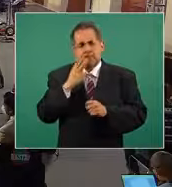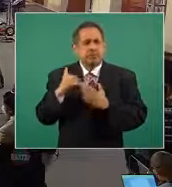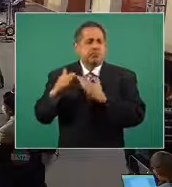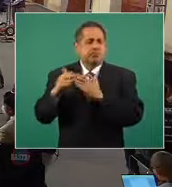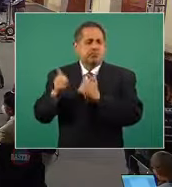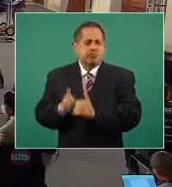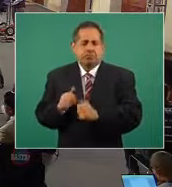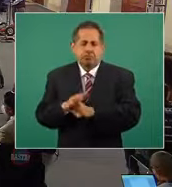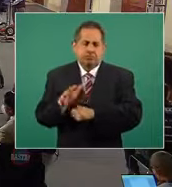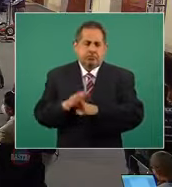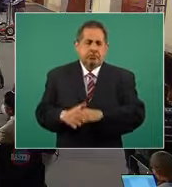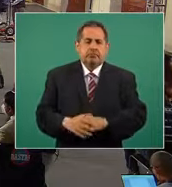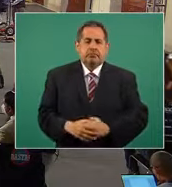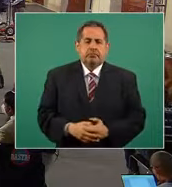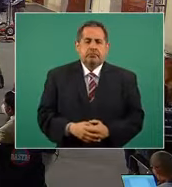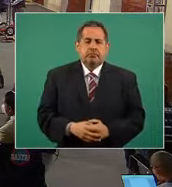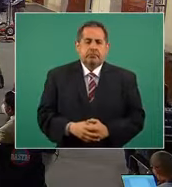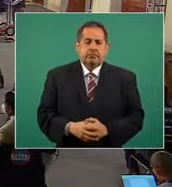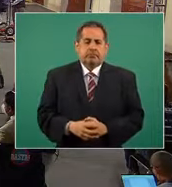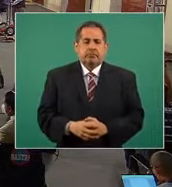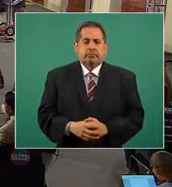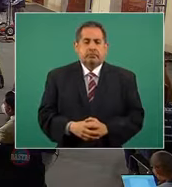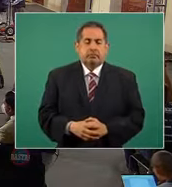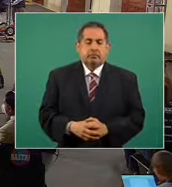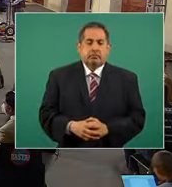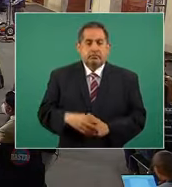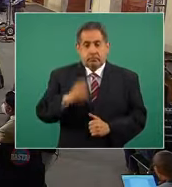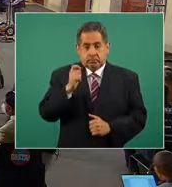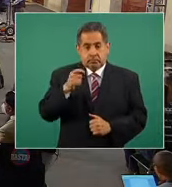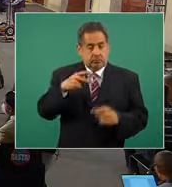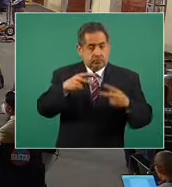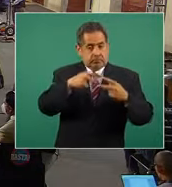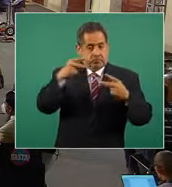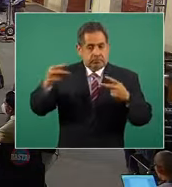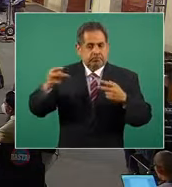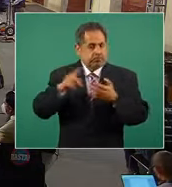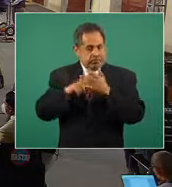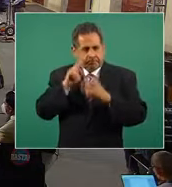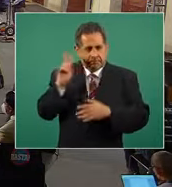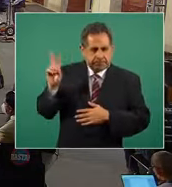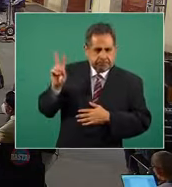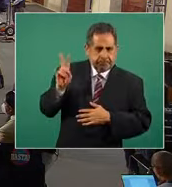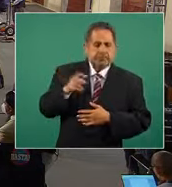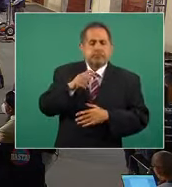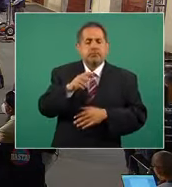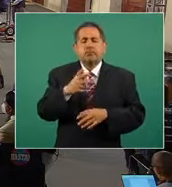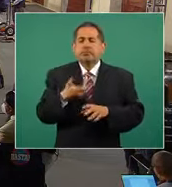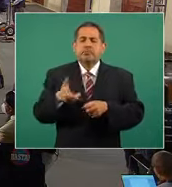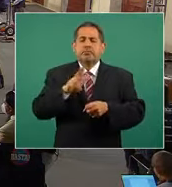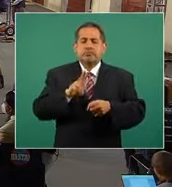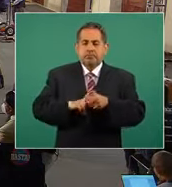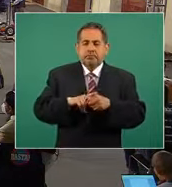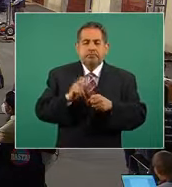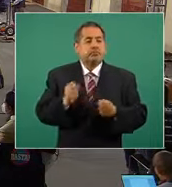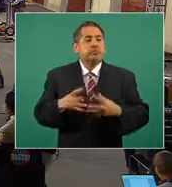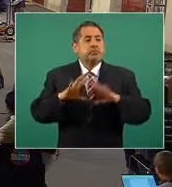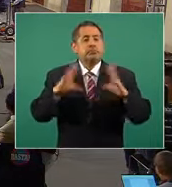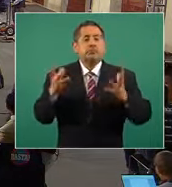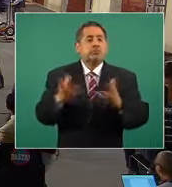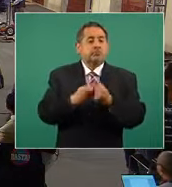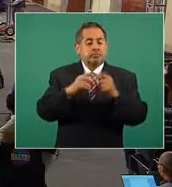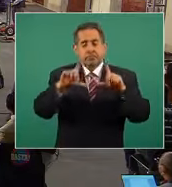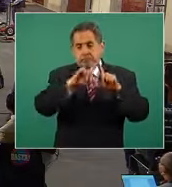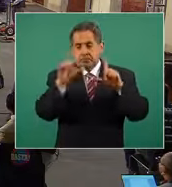domicilio. La siguiente. Y finalmente, esta es la gráfica de hospitalización. Entonces, acabamos de presentar por el nivel nacional